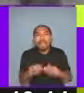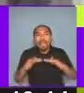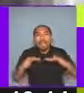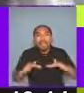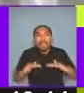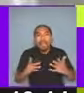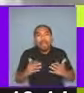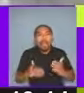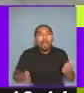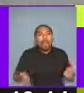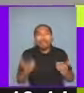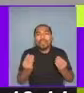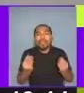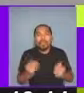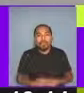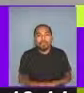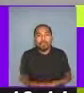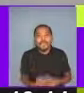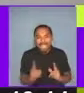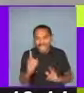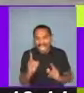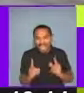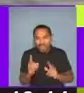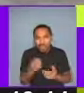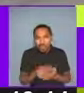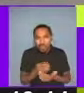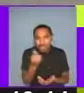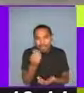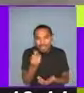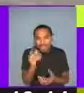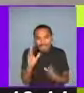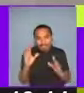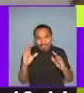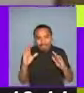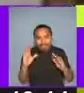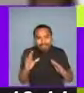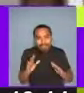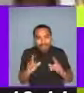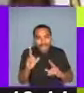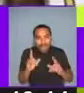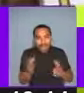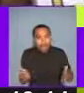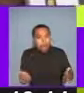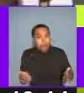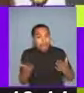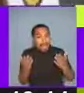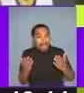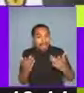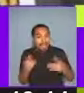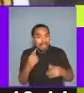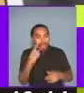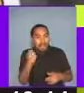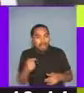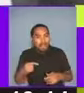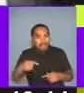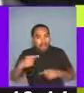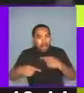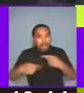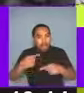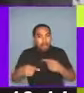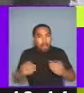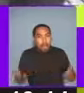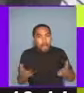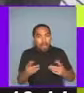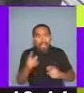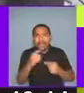Y bueno, sí, hay algunos precios que están variando. Hay algunos que están aumentando todos los días, sobre todo los de la mercadería, eso es lo que nos